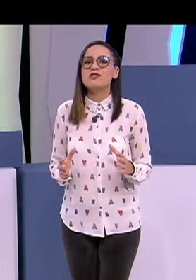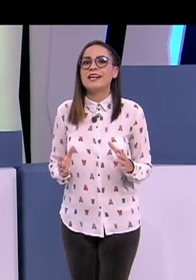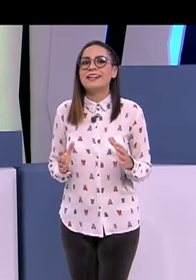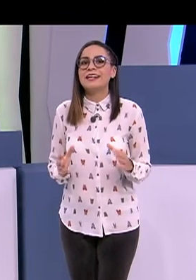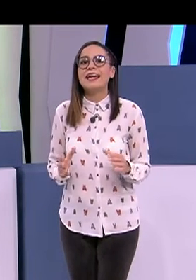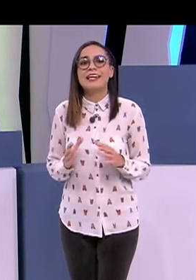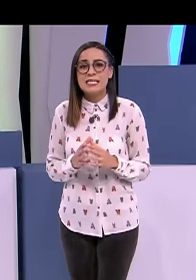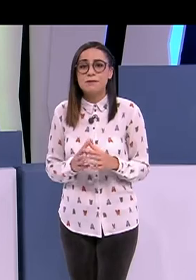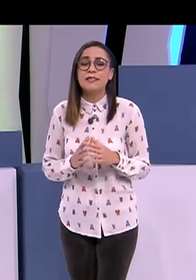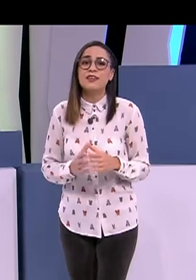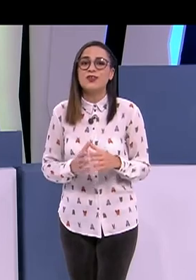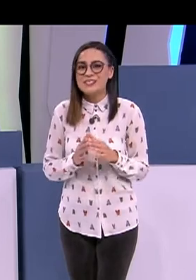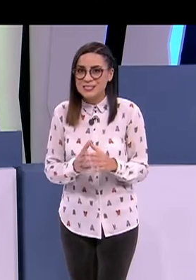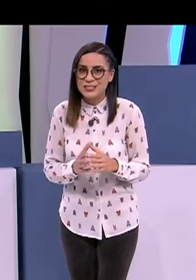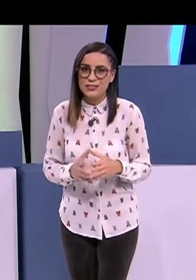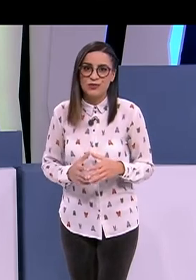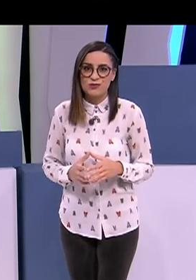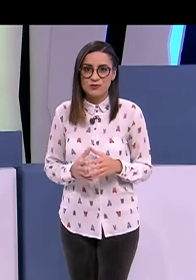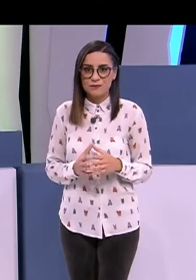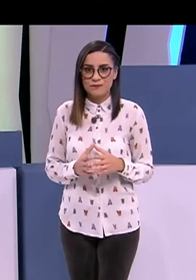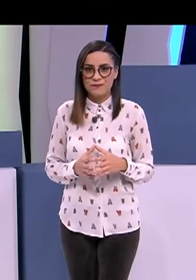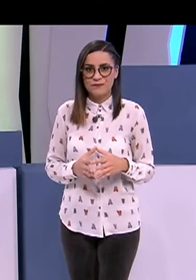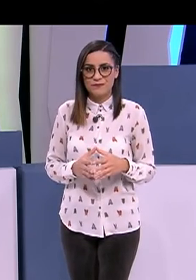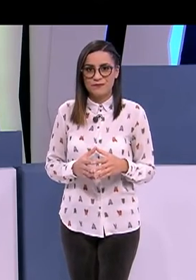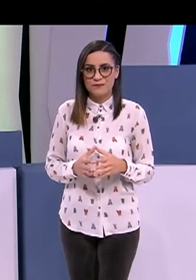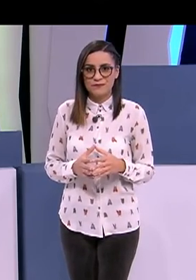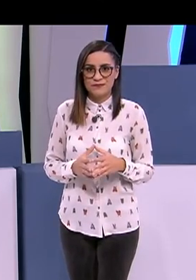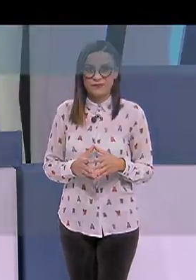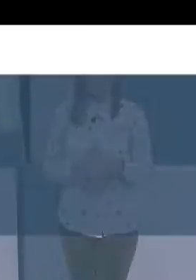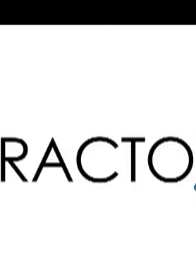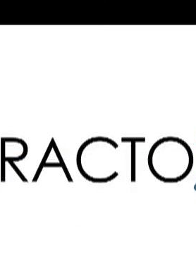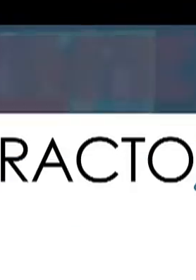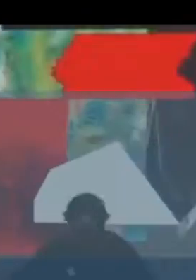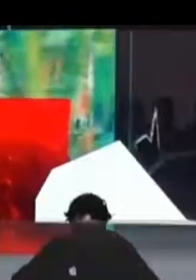encuentro que busca generar espectadores críticos.